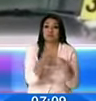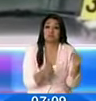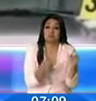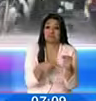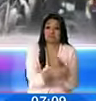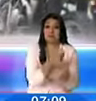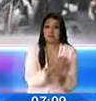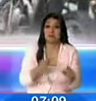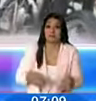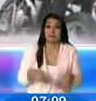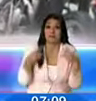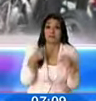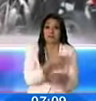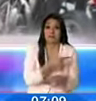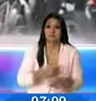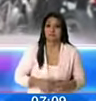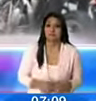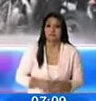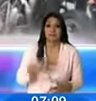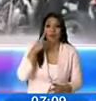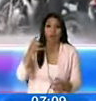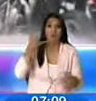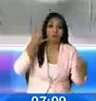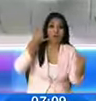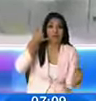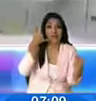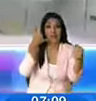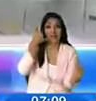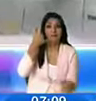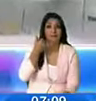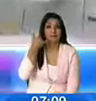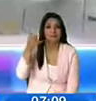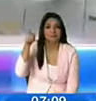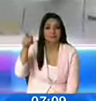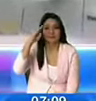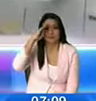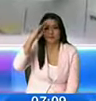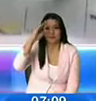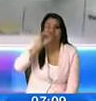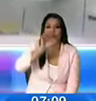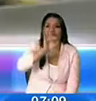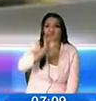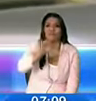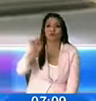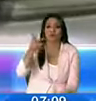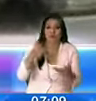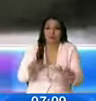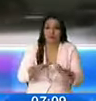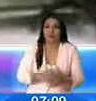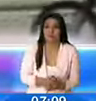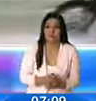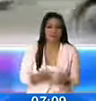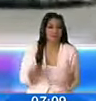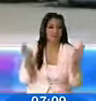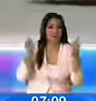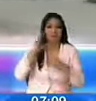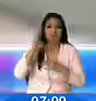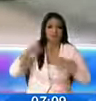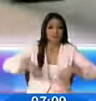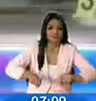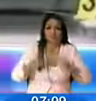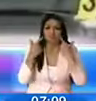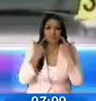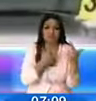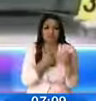su vida. El ciudadano logró llamar al ECU 911 dando cuenta de lo ocurrido. Inmediatamente se desarrolló un operativo. Con